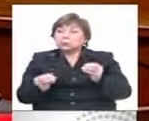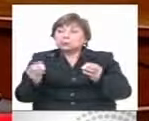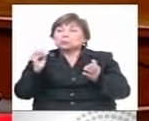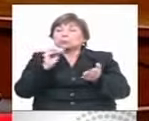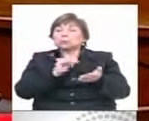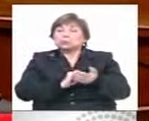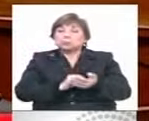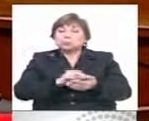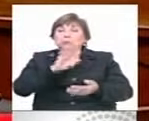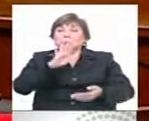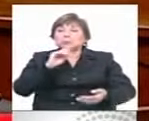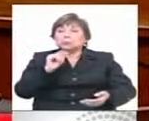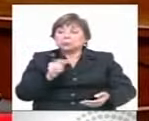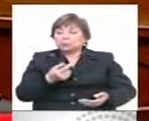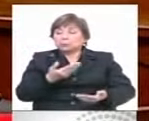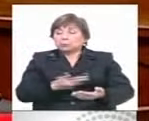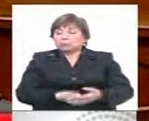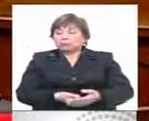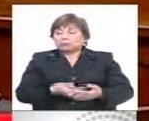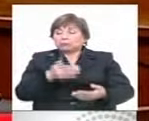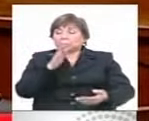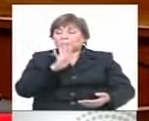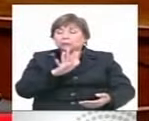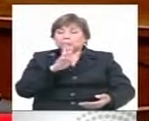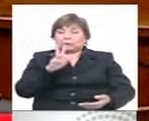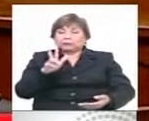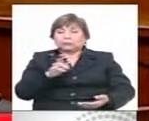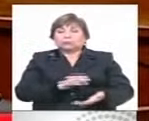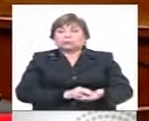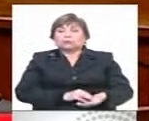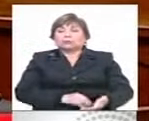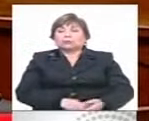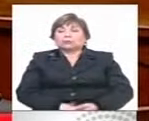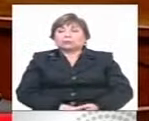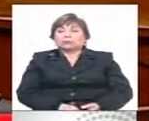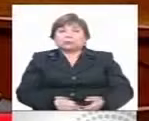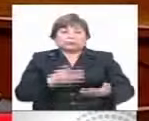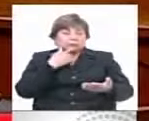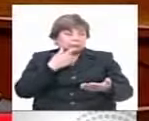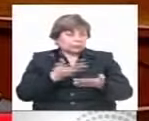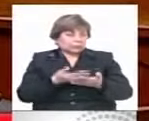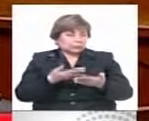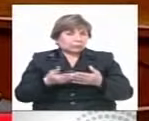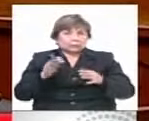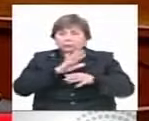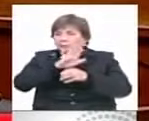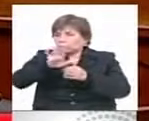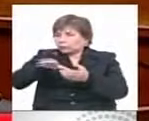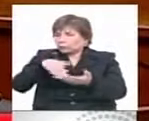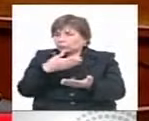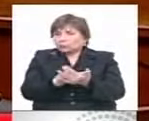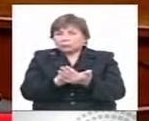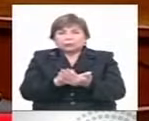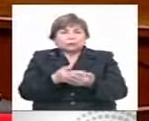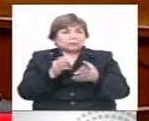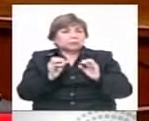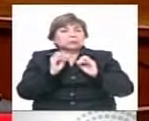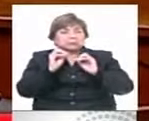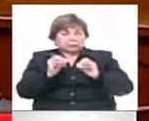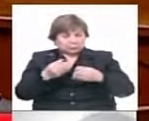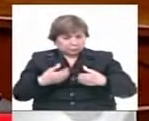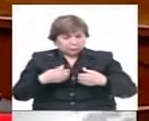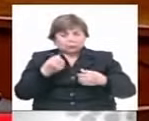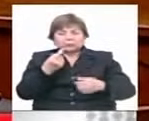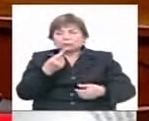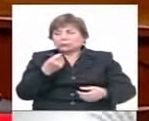las 5.153 culminadas a la fecha, siendo que de este total, 2.811